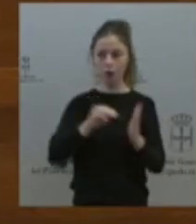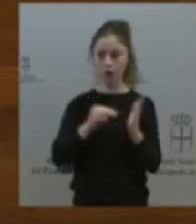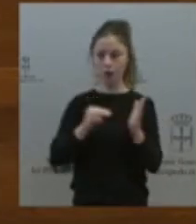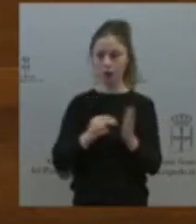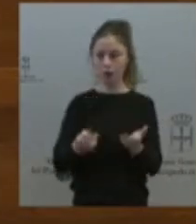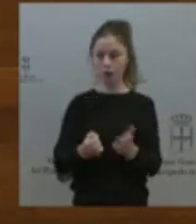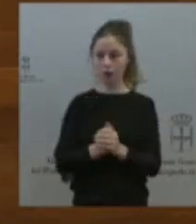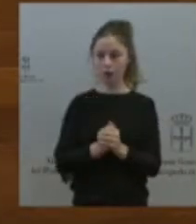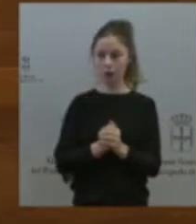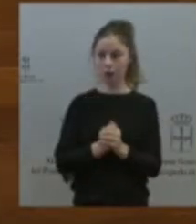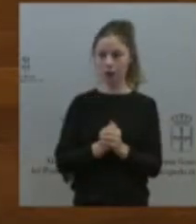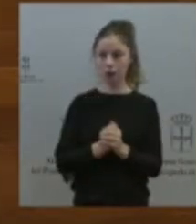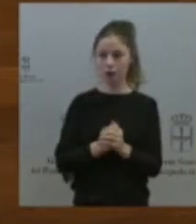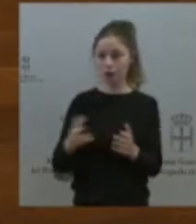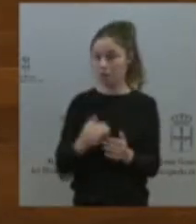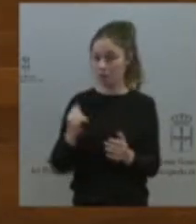el proceso de rehabilitación.